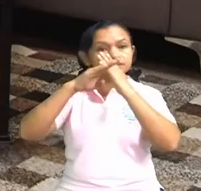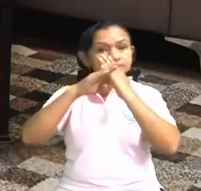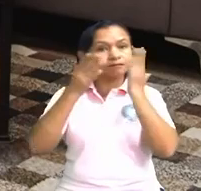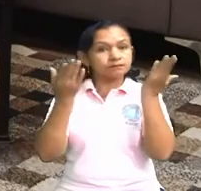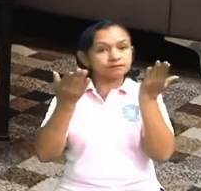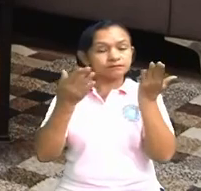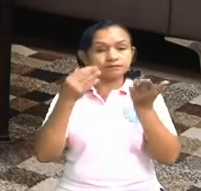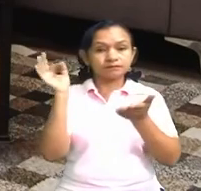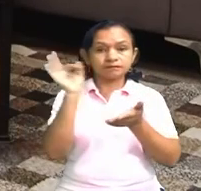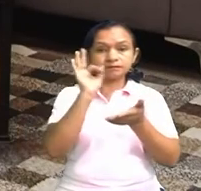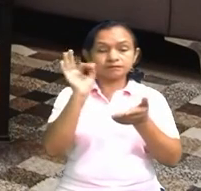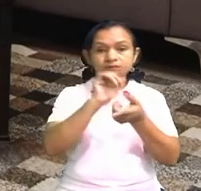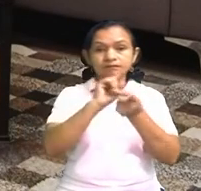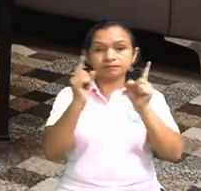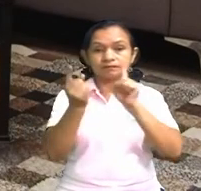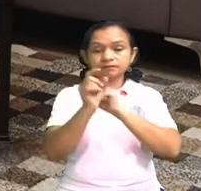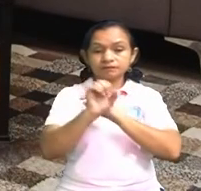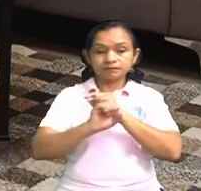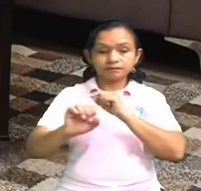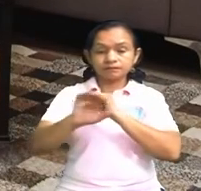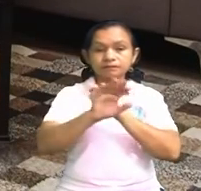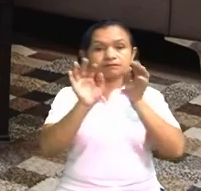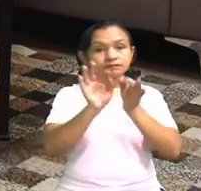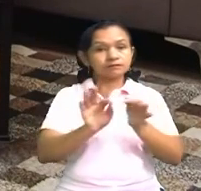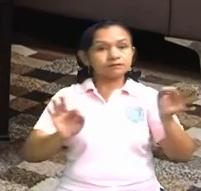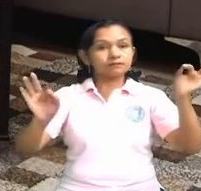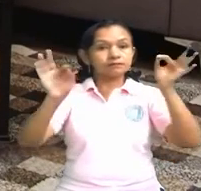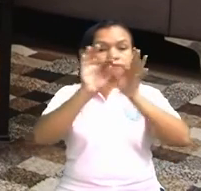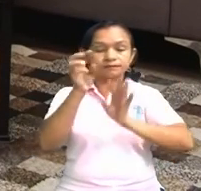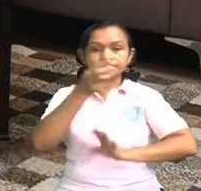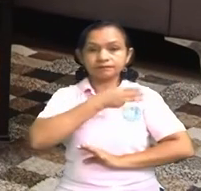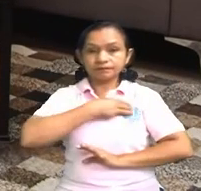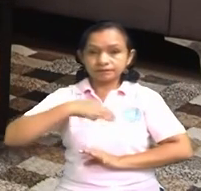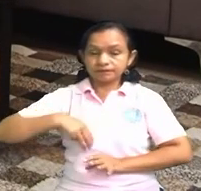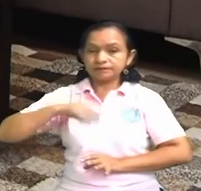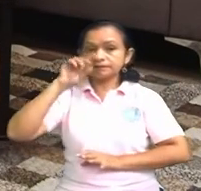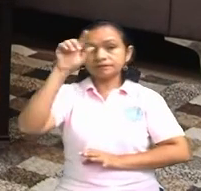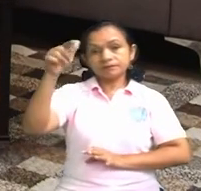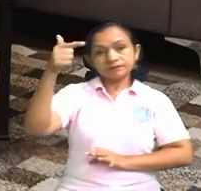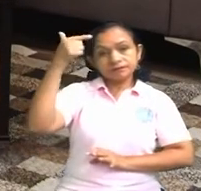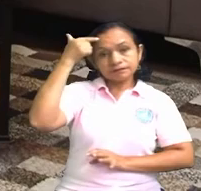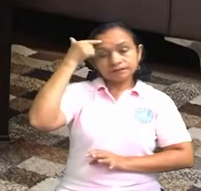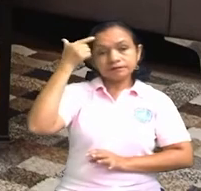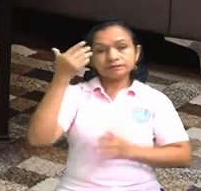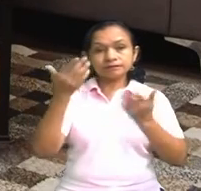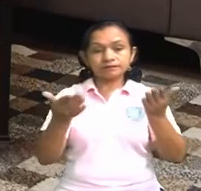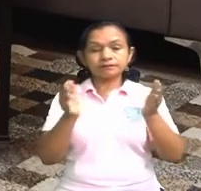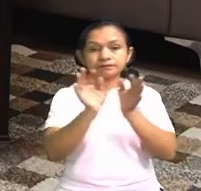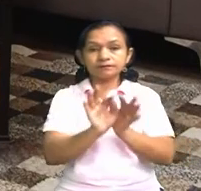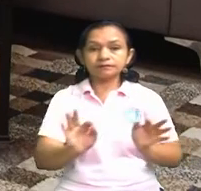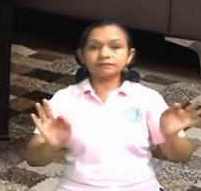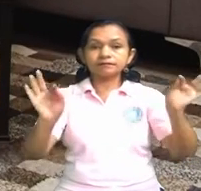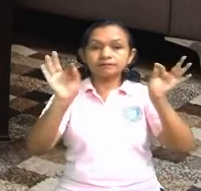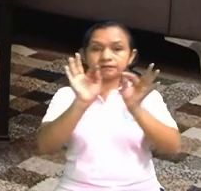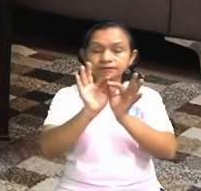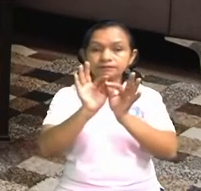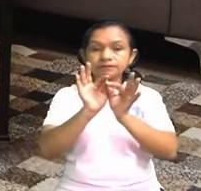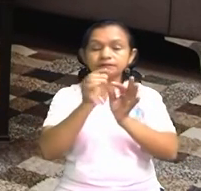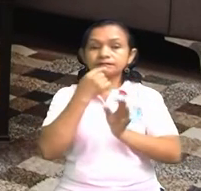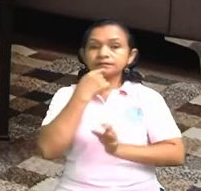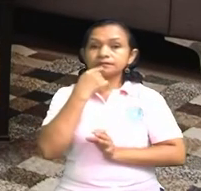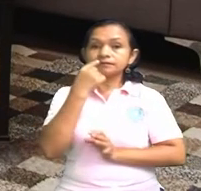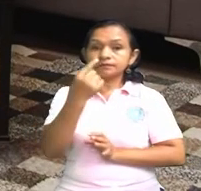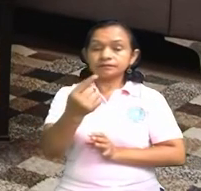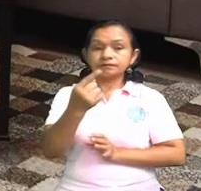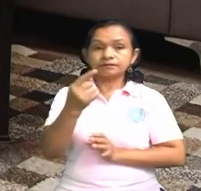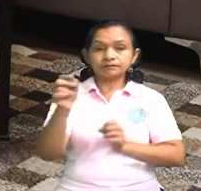alguna, procesos de transformación social es muy importante, liderados por el Ministerio de Gobernación. Uno de ellos muy importante que usted